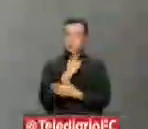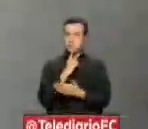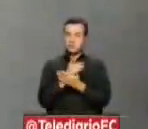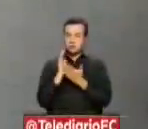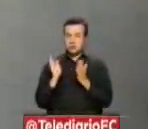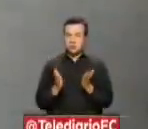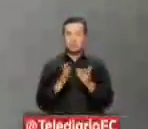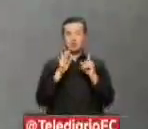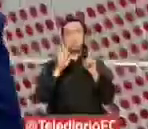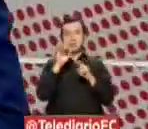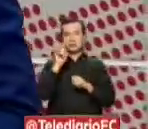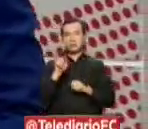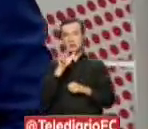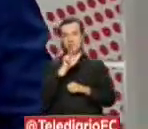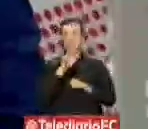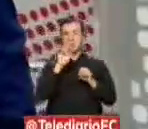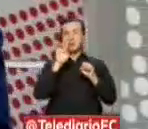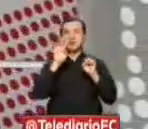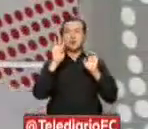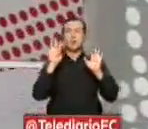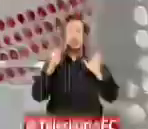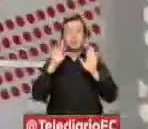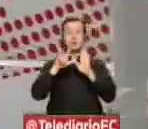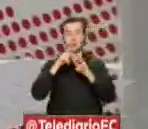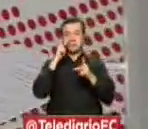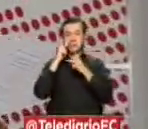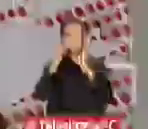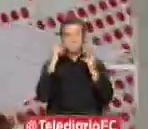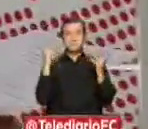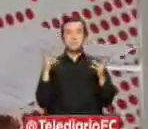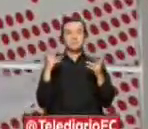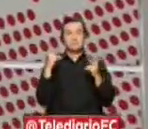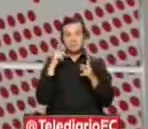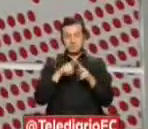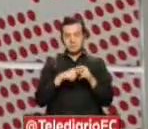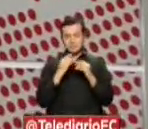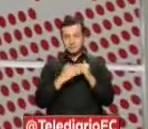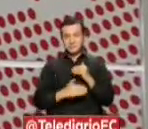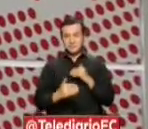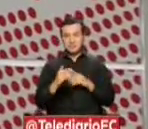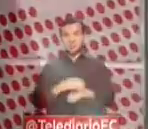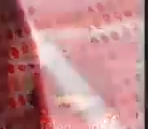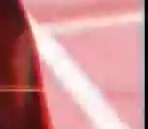Diego. 6:39, muchísimas gracias, señoras y señores. Aquí están los deportes. Así inicia Fanático.